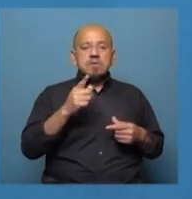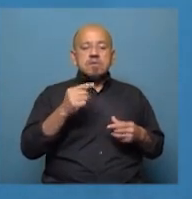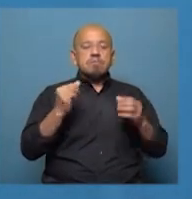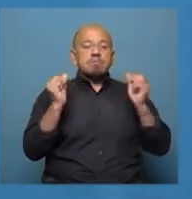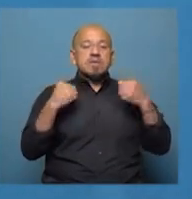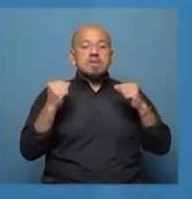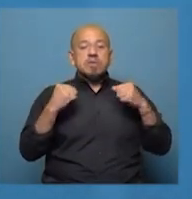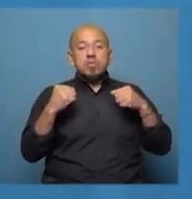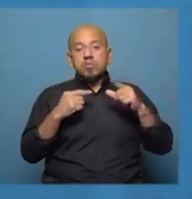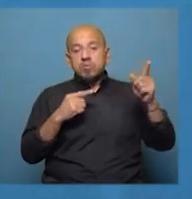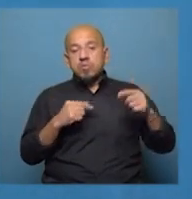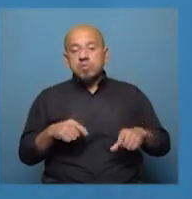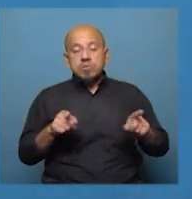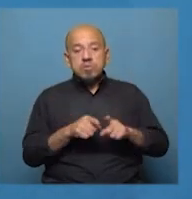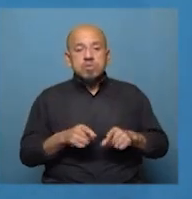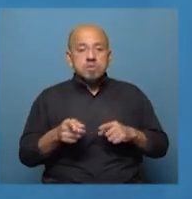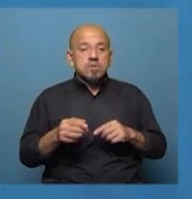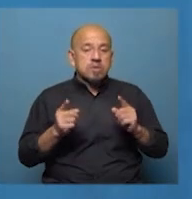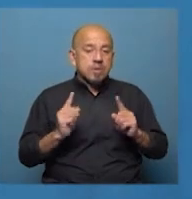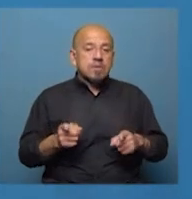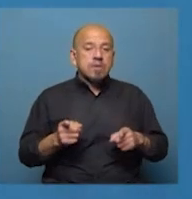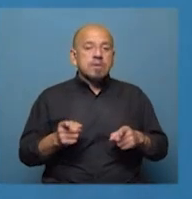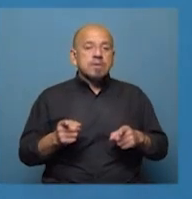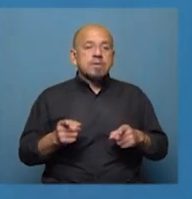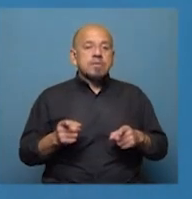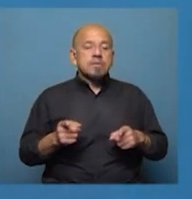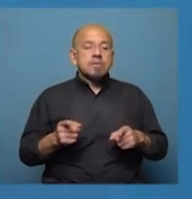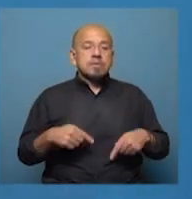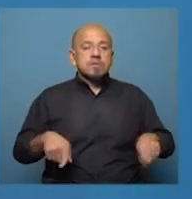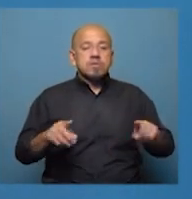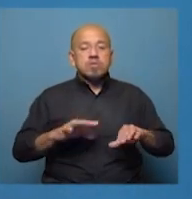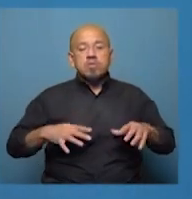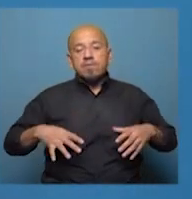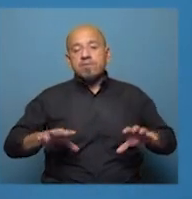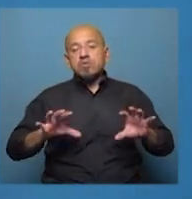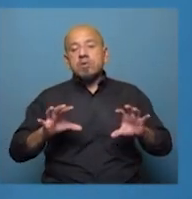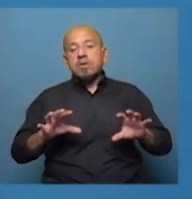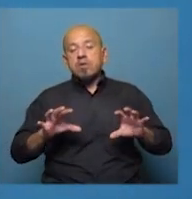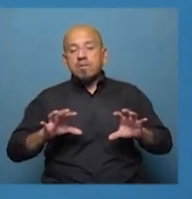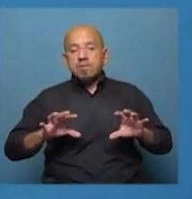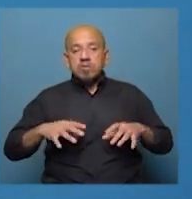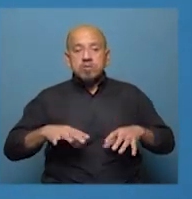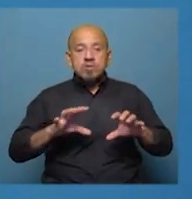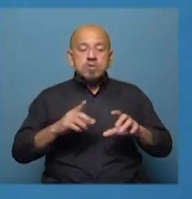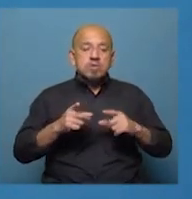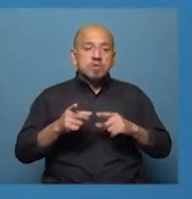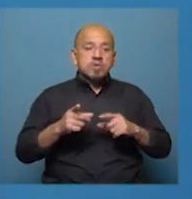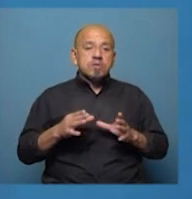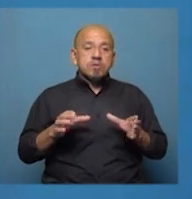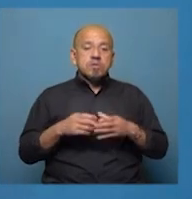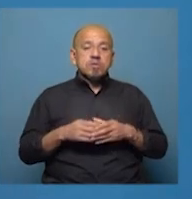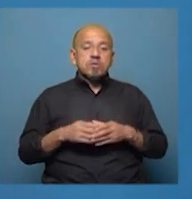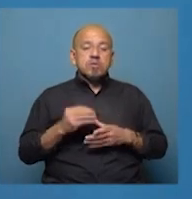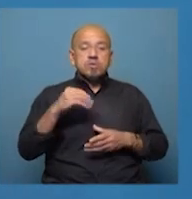paisandú Y si esto fuera poco Además este los funcionarios y la comisión interna del same